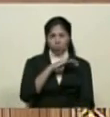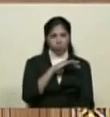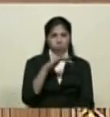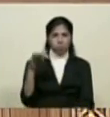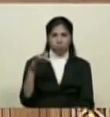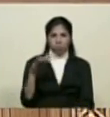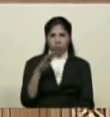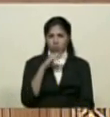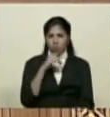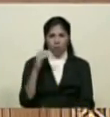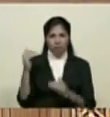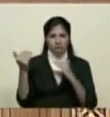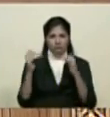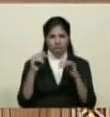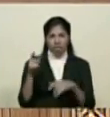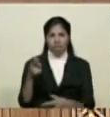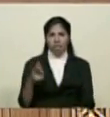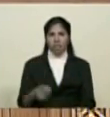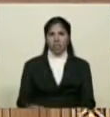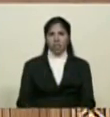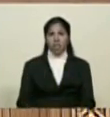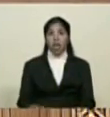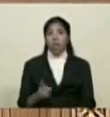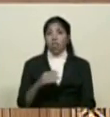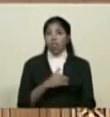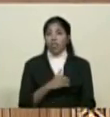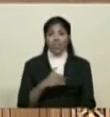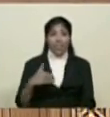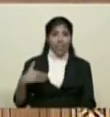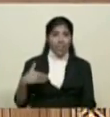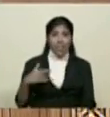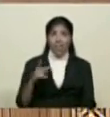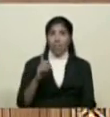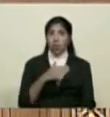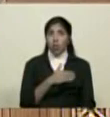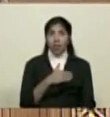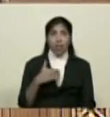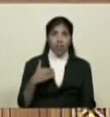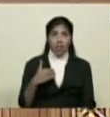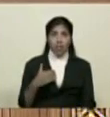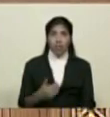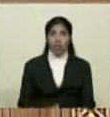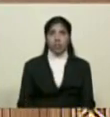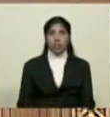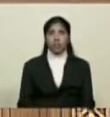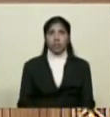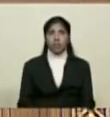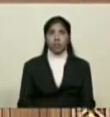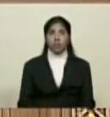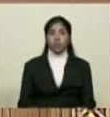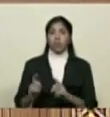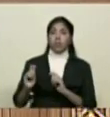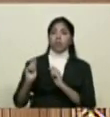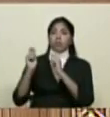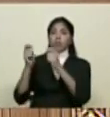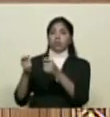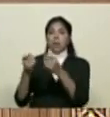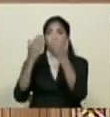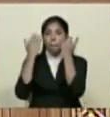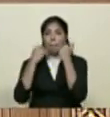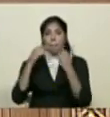anterior, que no quiso, teniendo toda la facultad, porque a la titular la nombraron presidenta de esa